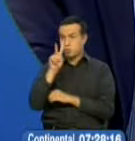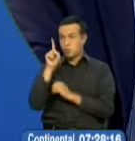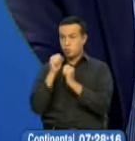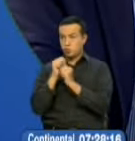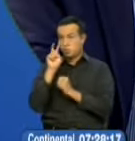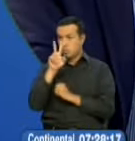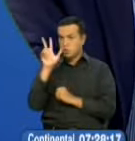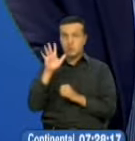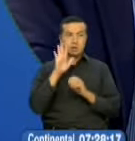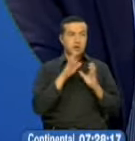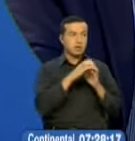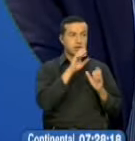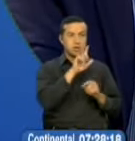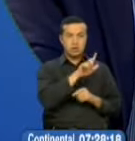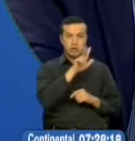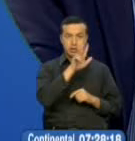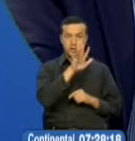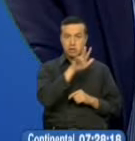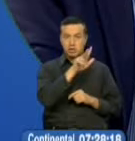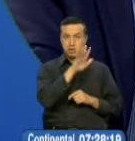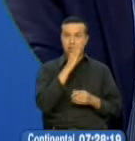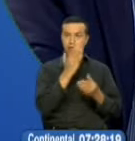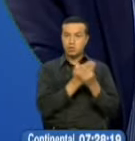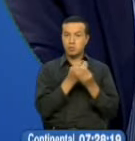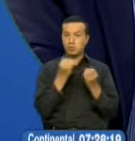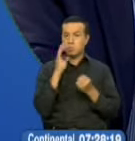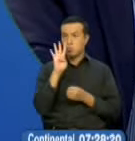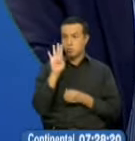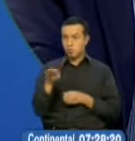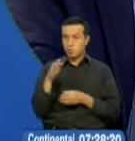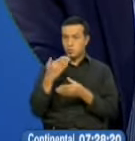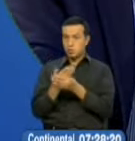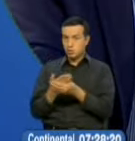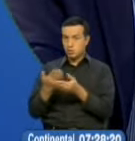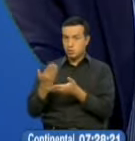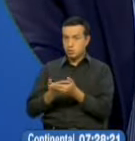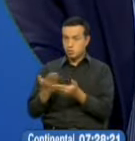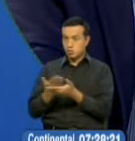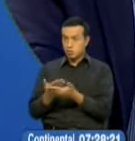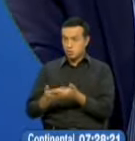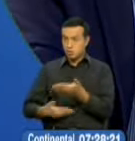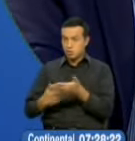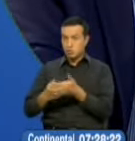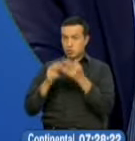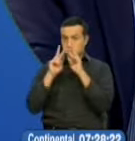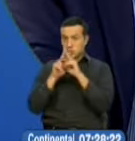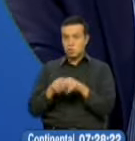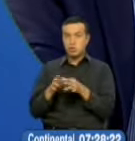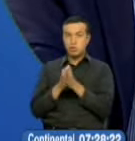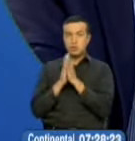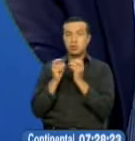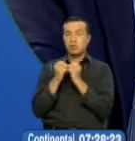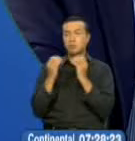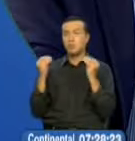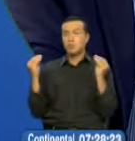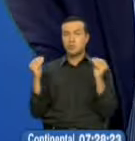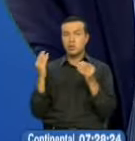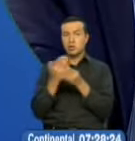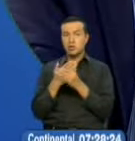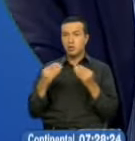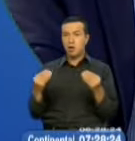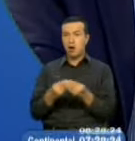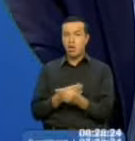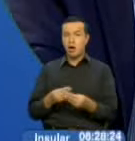entre los dos prácticamente adjuntaron. Ellos presentaron más de 4.000, ojo, pero revisando los pedidos hay muchas actas que se